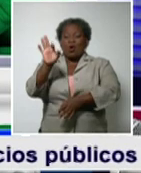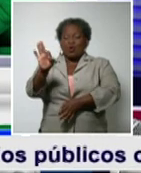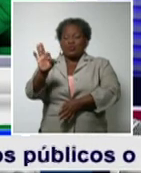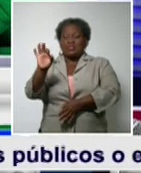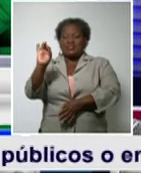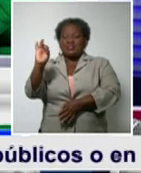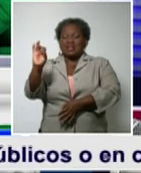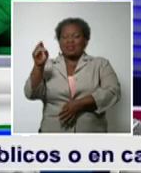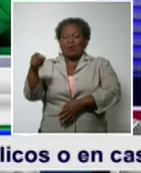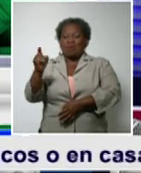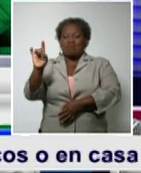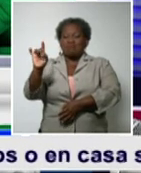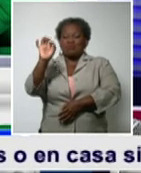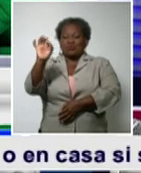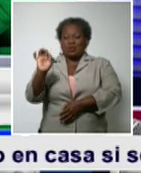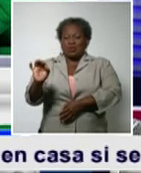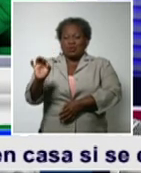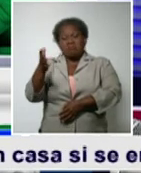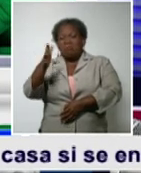de